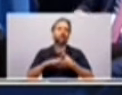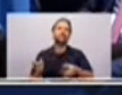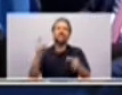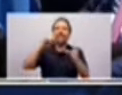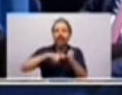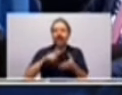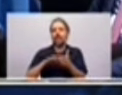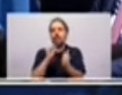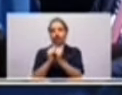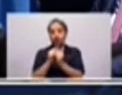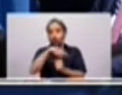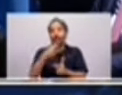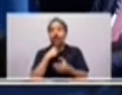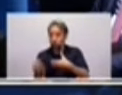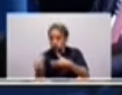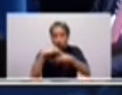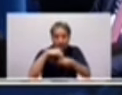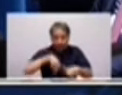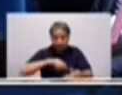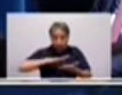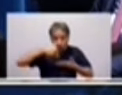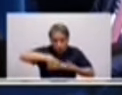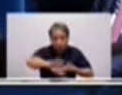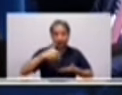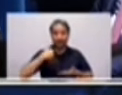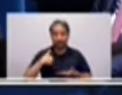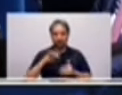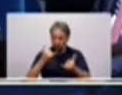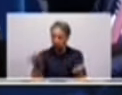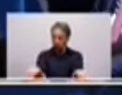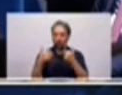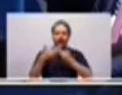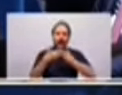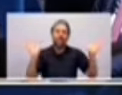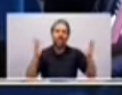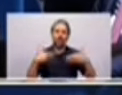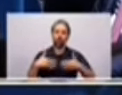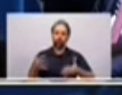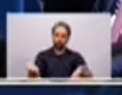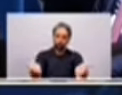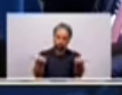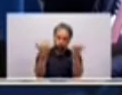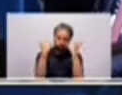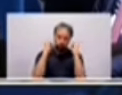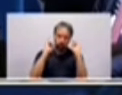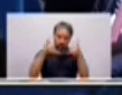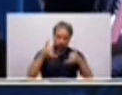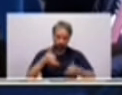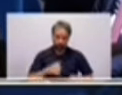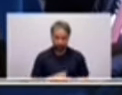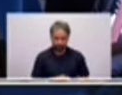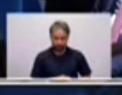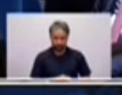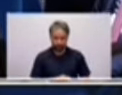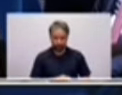dijo cómo y de qué manera se va a poder recuperar el salario de los jubilados. Digo, en todo este tipo de cosas, cuando se empieza a indagar por algo, también es